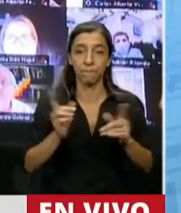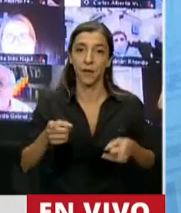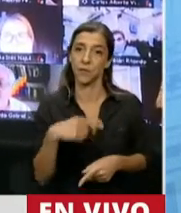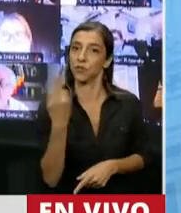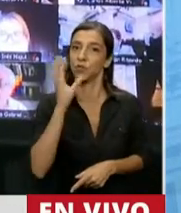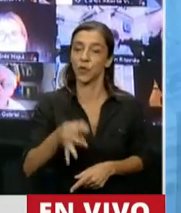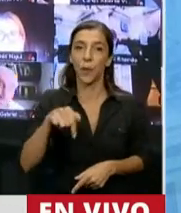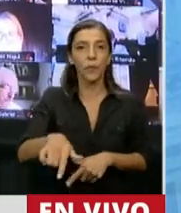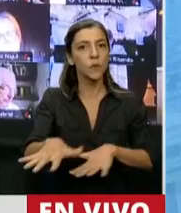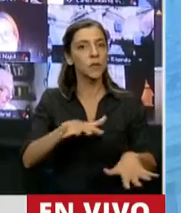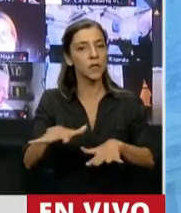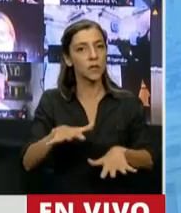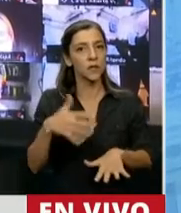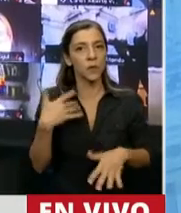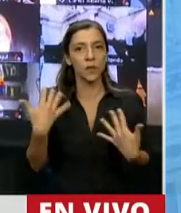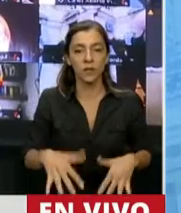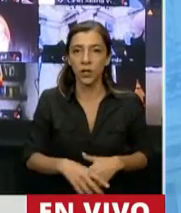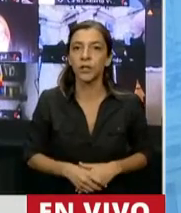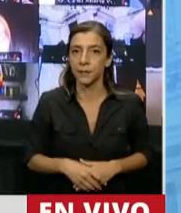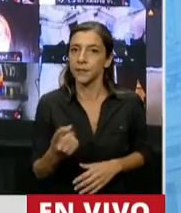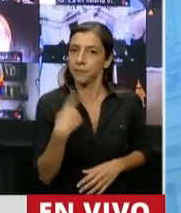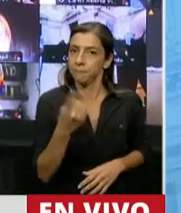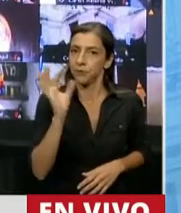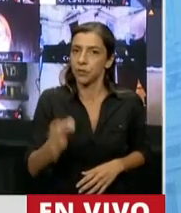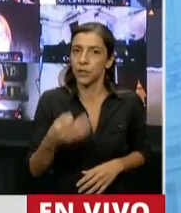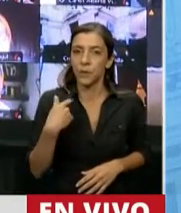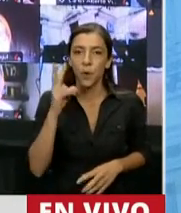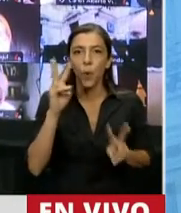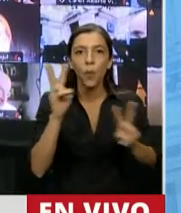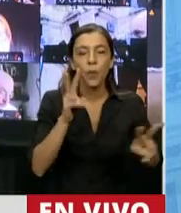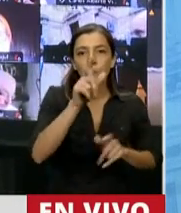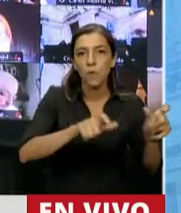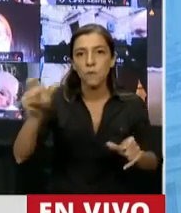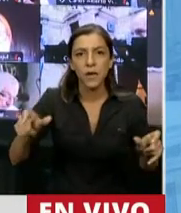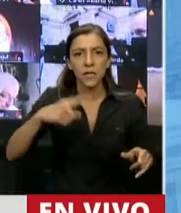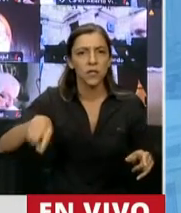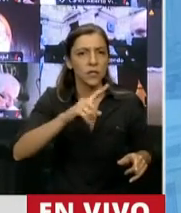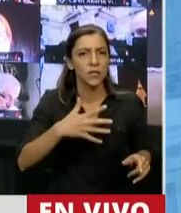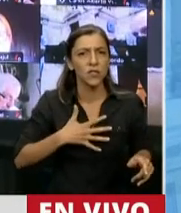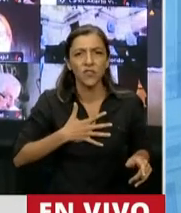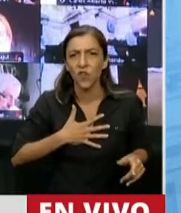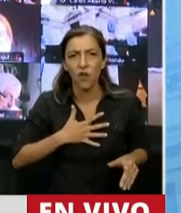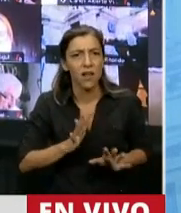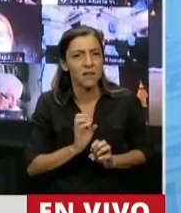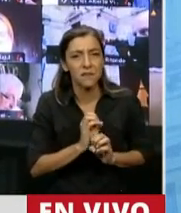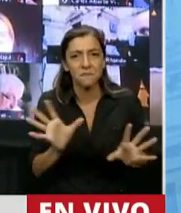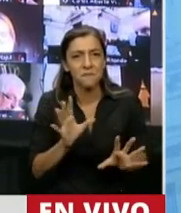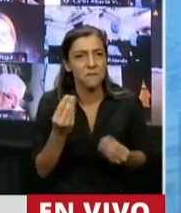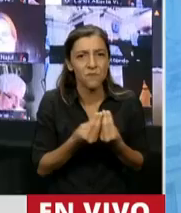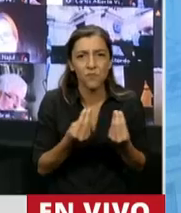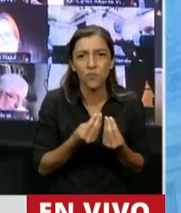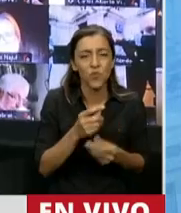cara la cara de la deshumanización donde mucha gente miles de personas no pudieron